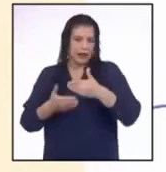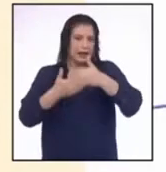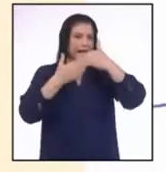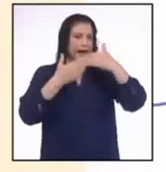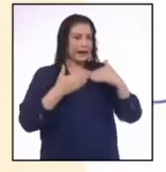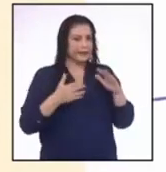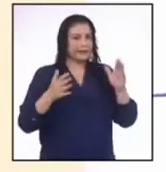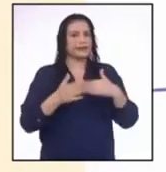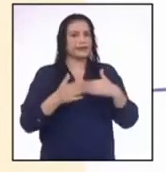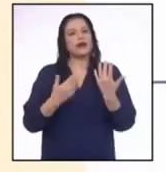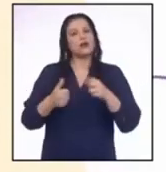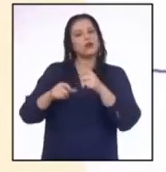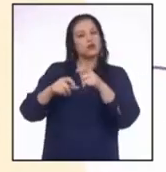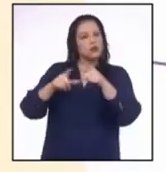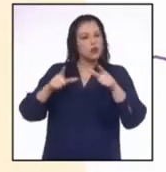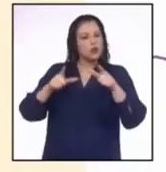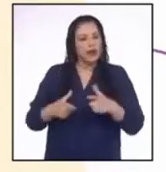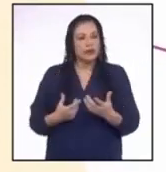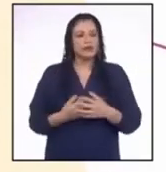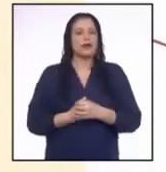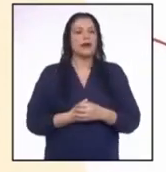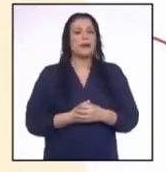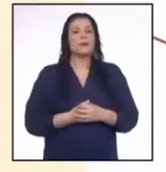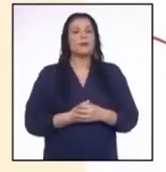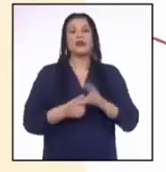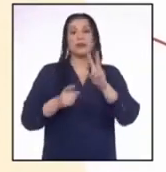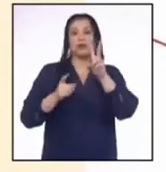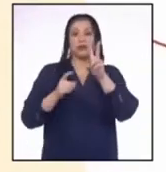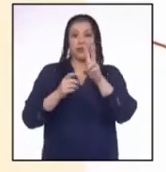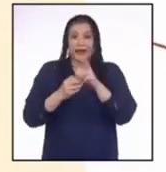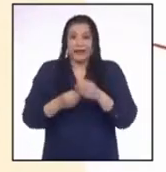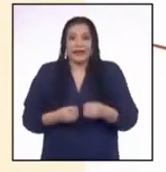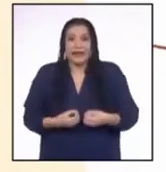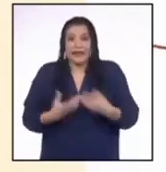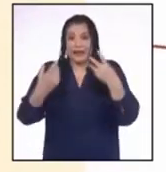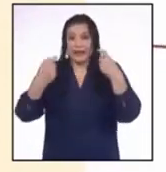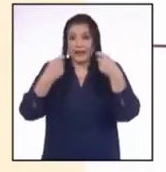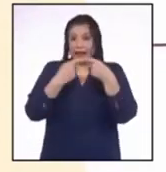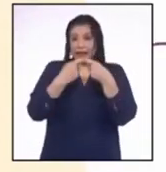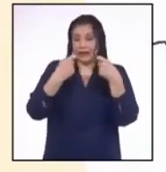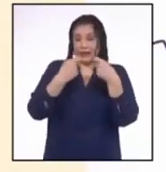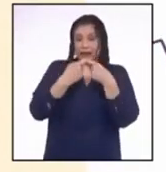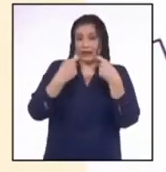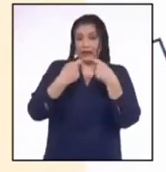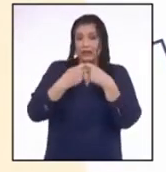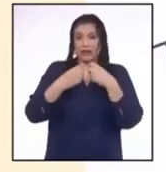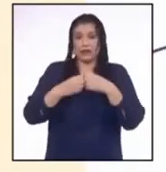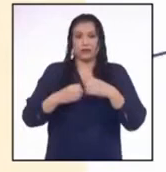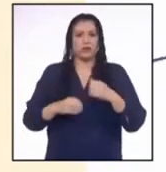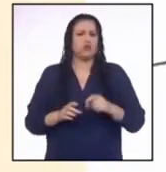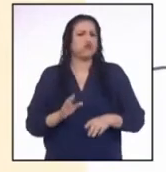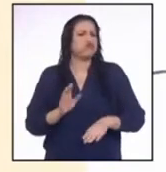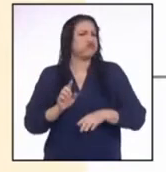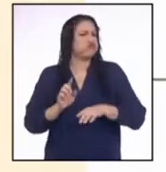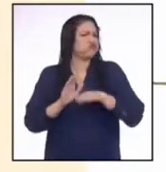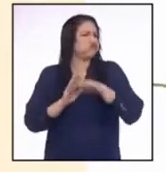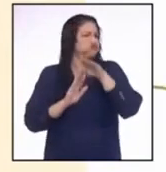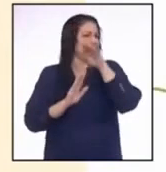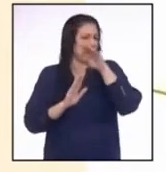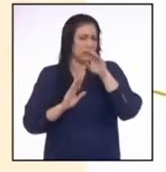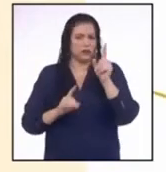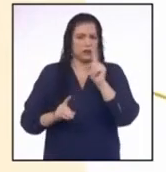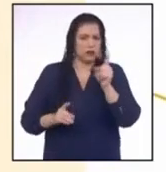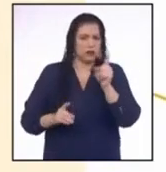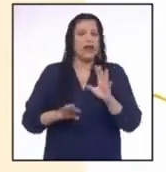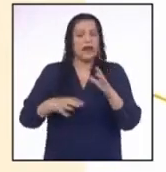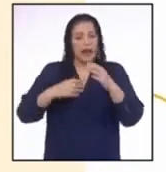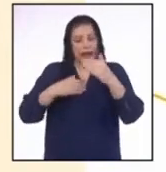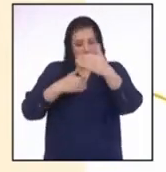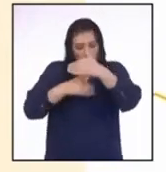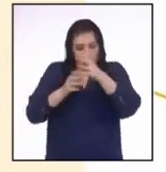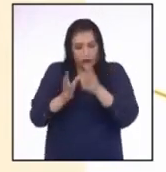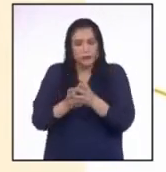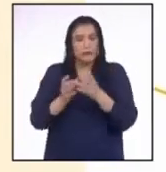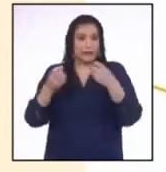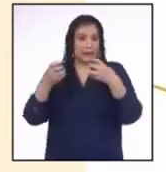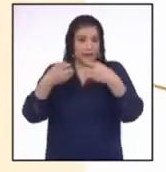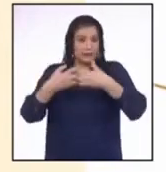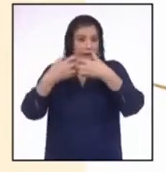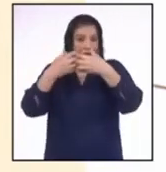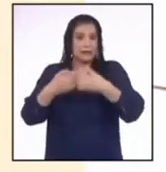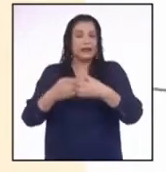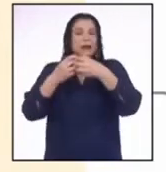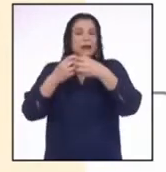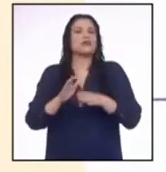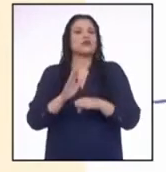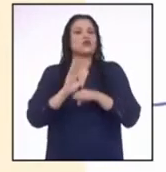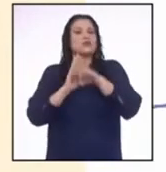a subestaciones porque el voltaje que transporta la energía eléctrica es muy alto. Ahí unos transformadores elevan